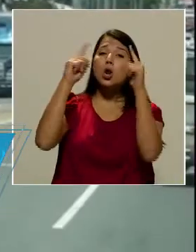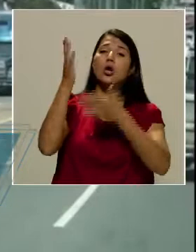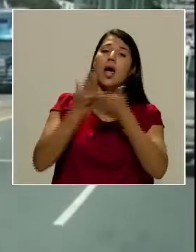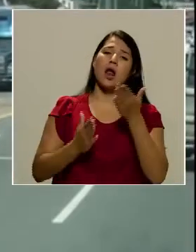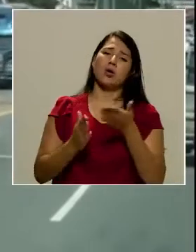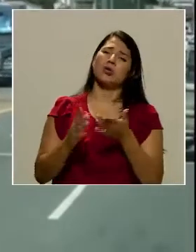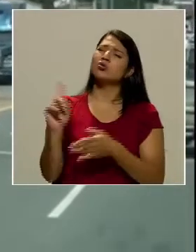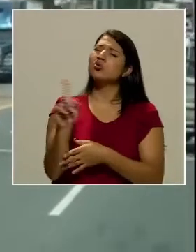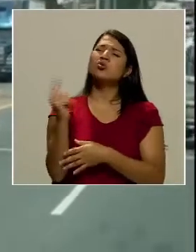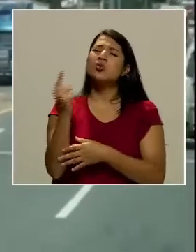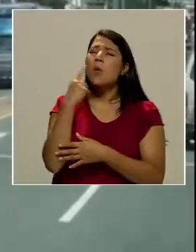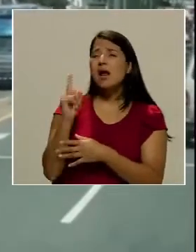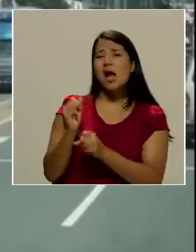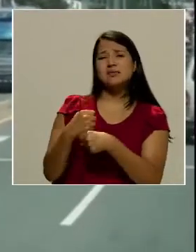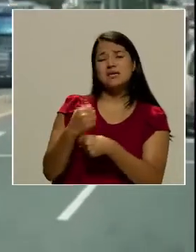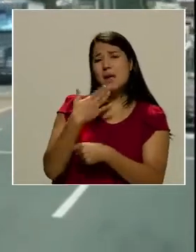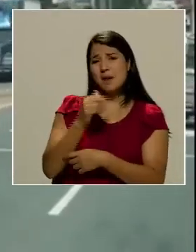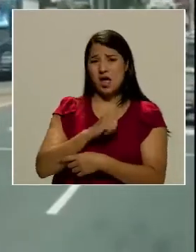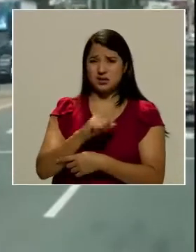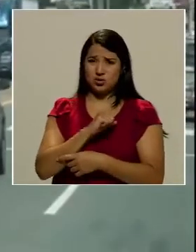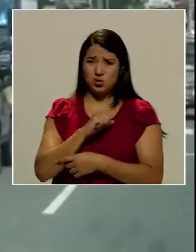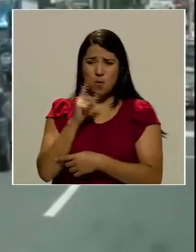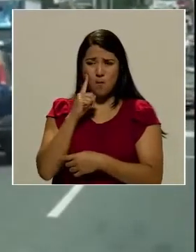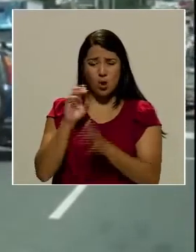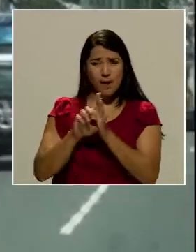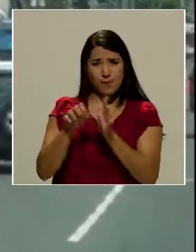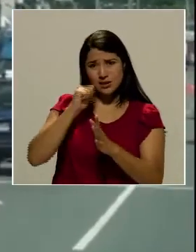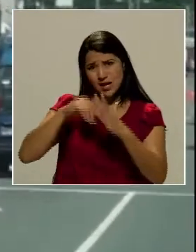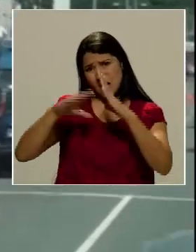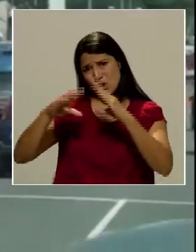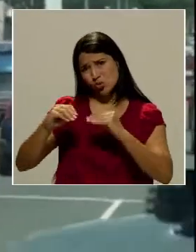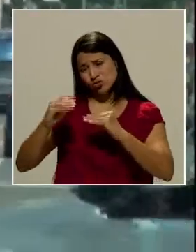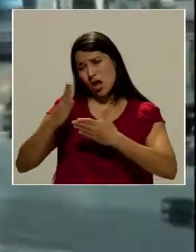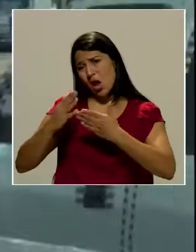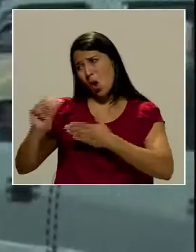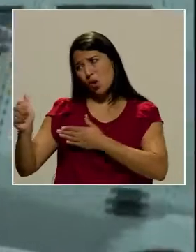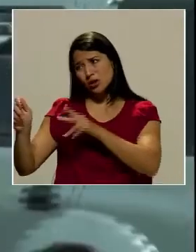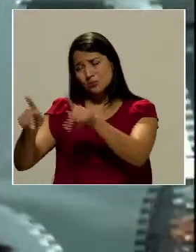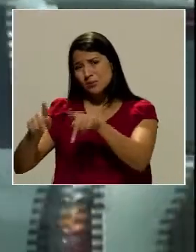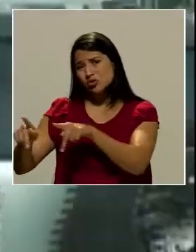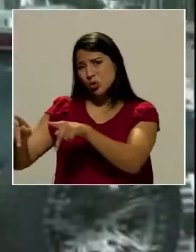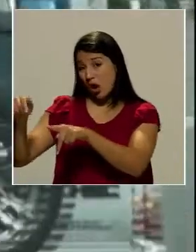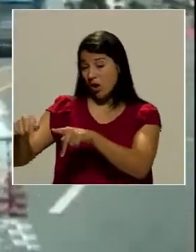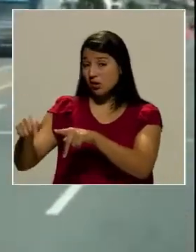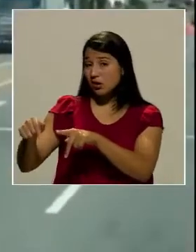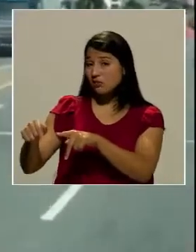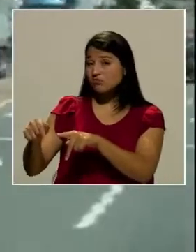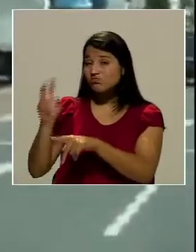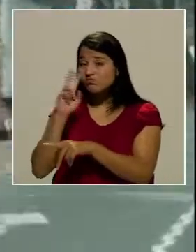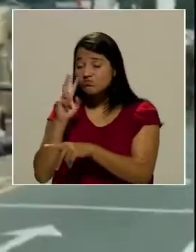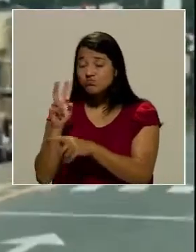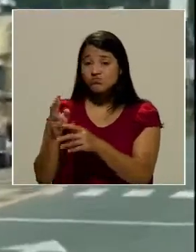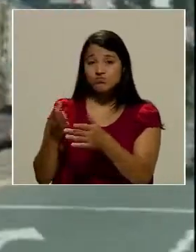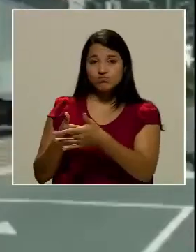para hacer vandalismo y todo lo demás. Por ejemplo, anoche aquí anduvieron gente haciendo daño, delincuentes, y la policía brilla por